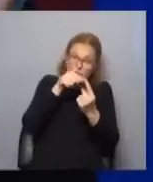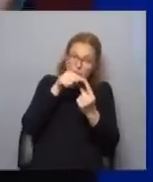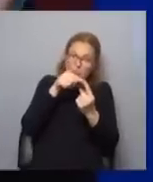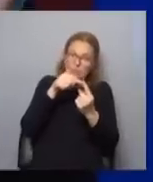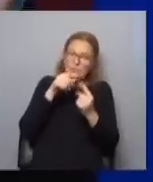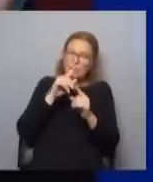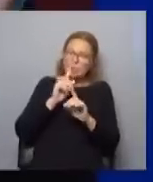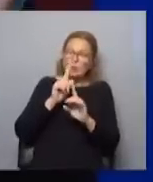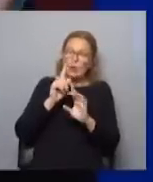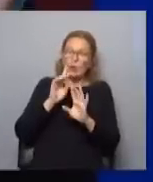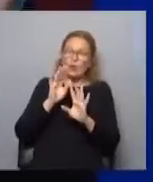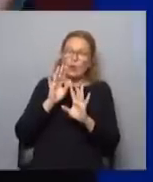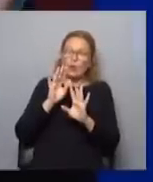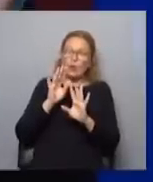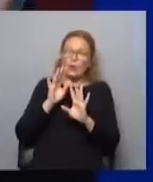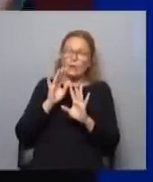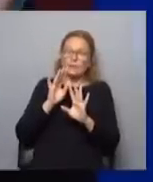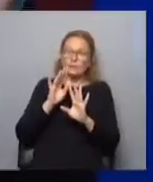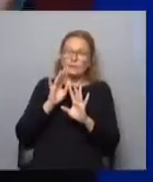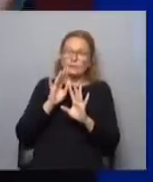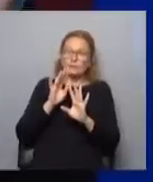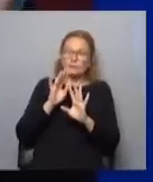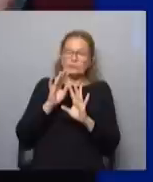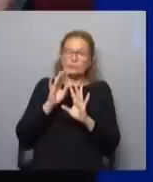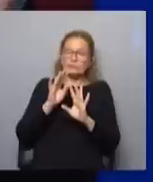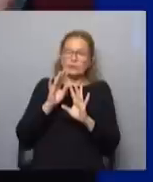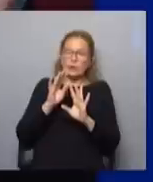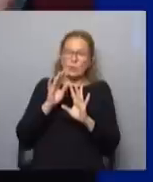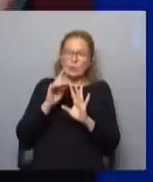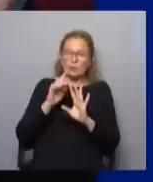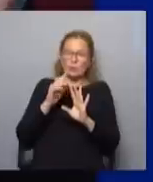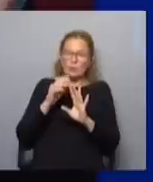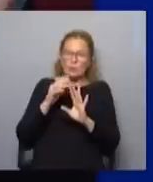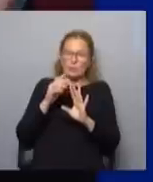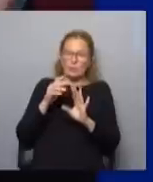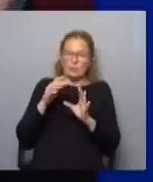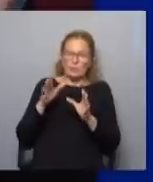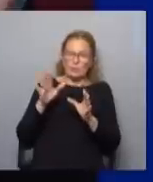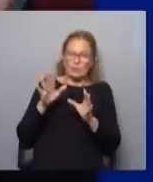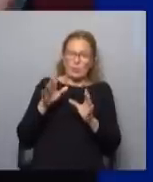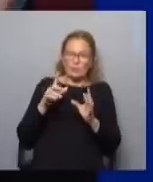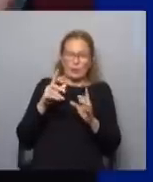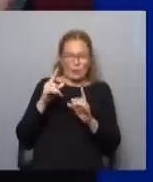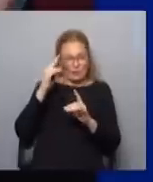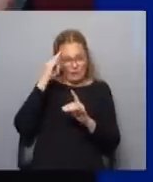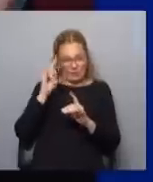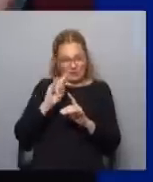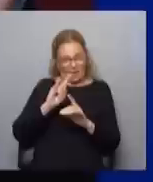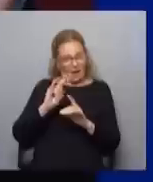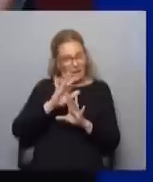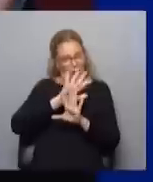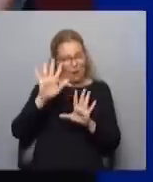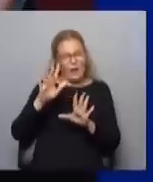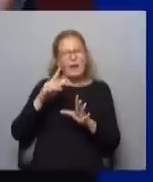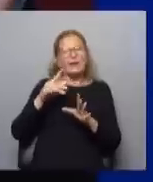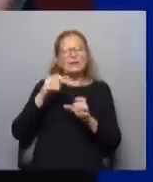tampoco es una especie de fatalidad por aquello el movimiento pendular no no hay que trabajar para eso